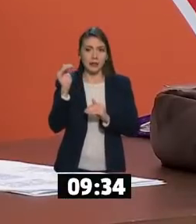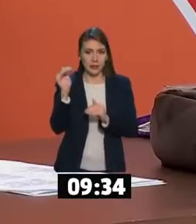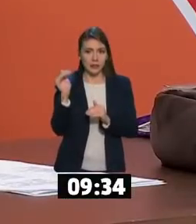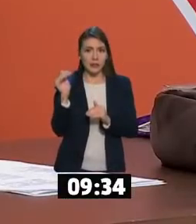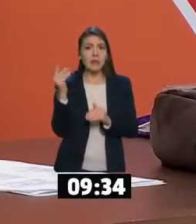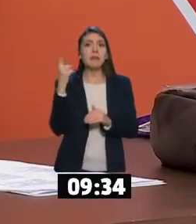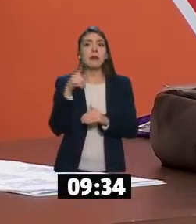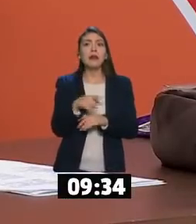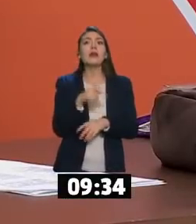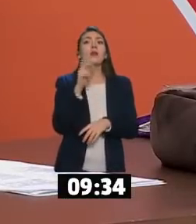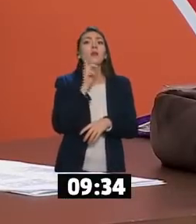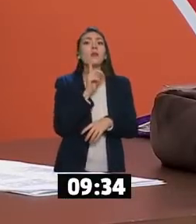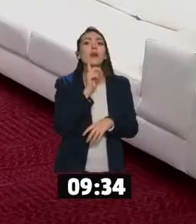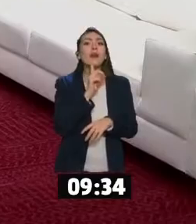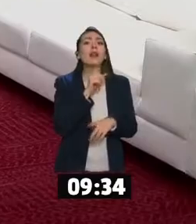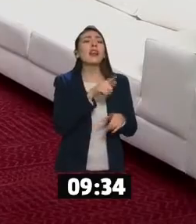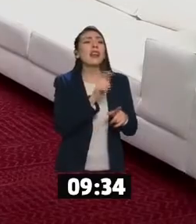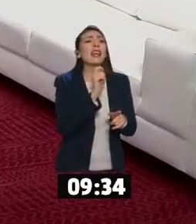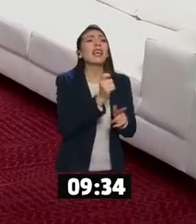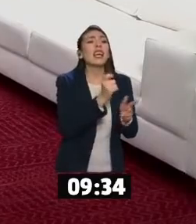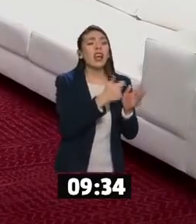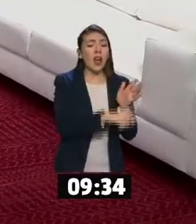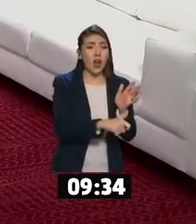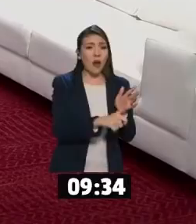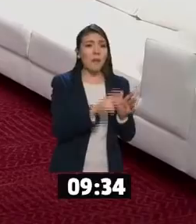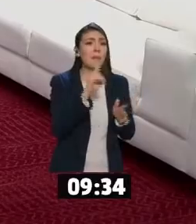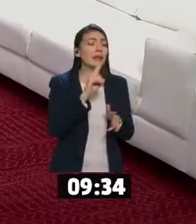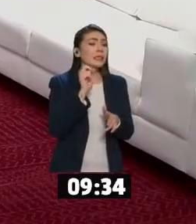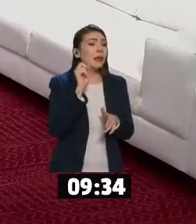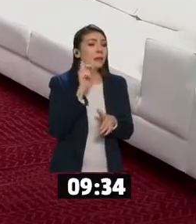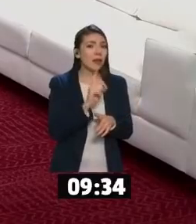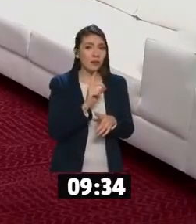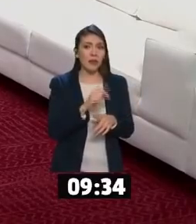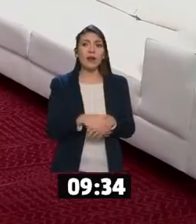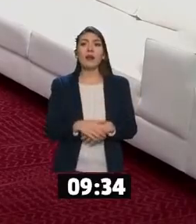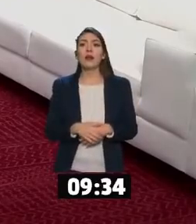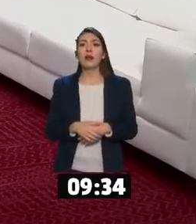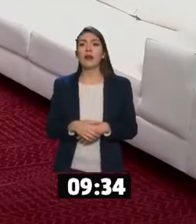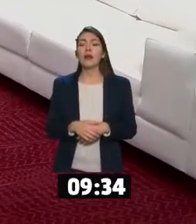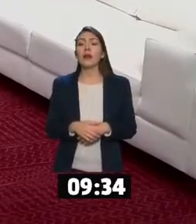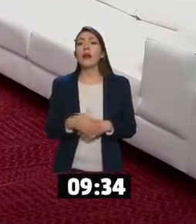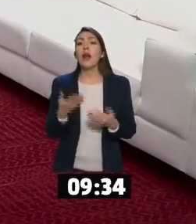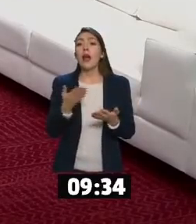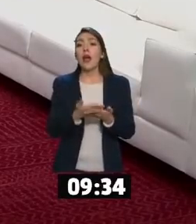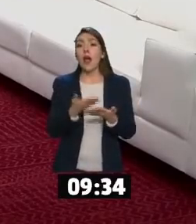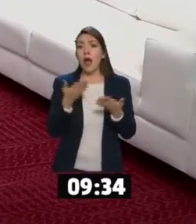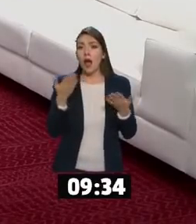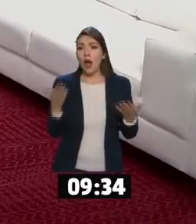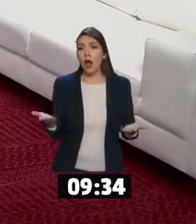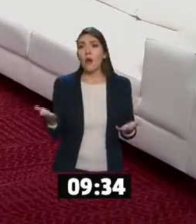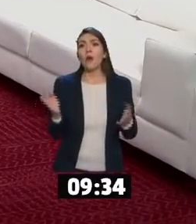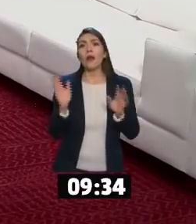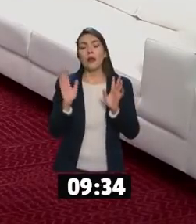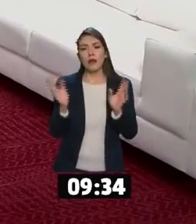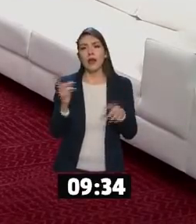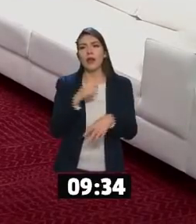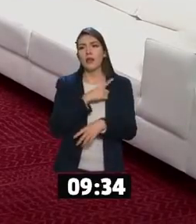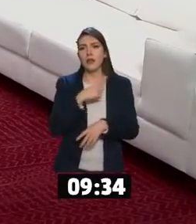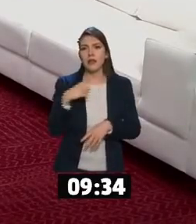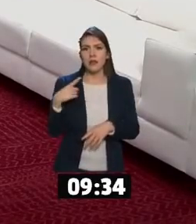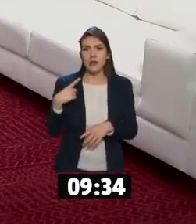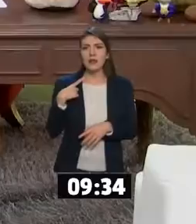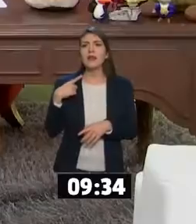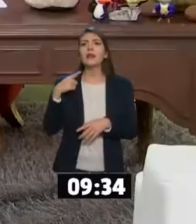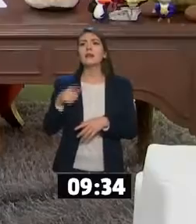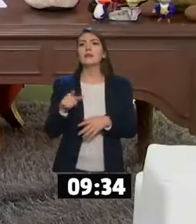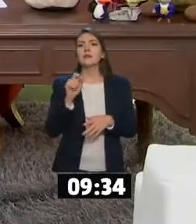esa era la idea. ¿Qué te compraste este fin? El paseo, entre comillas, como ahora tiene que ser seguro y tiene que ser en las plazas, aunque hay lugares donde también balean